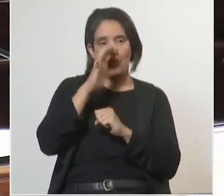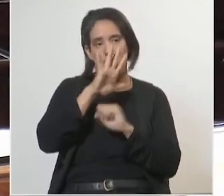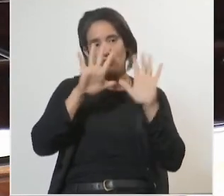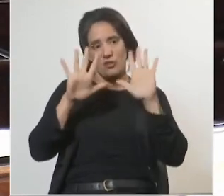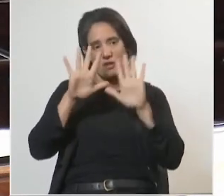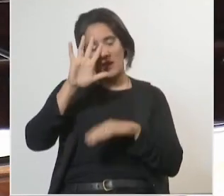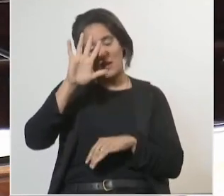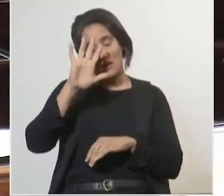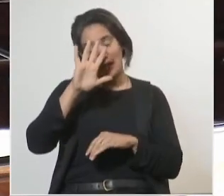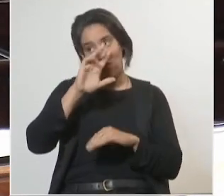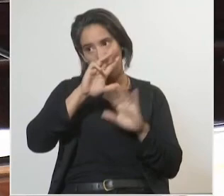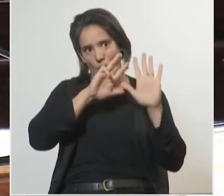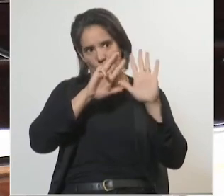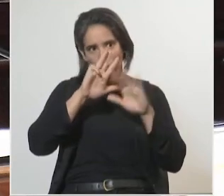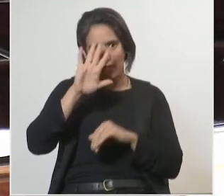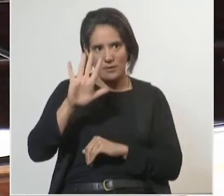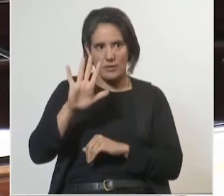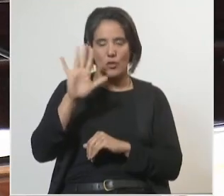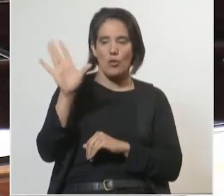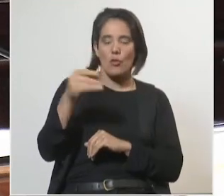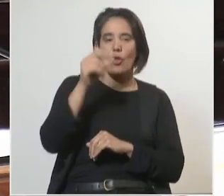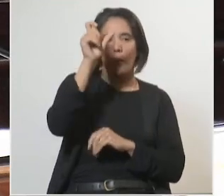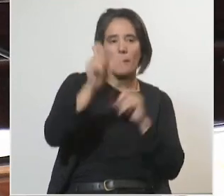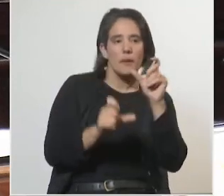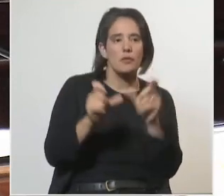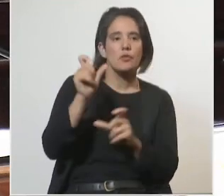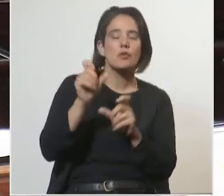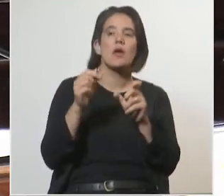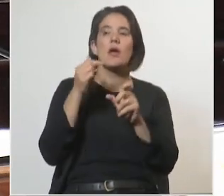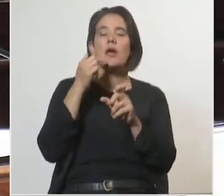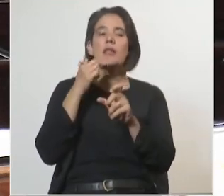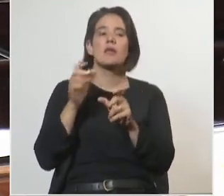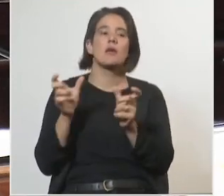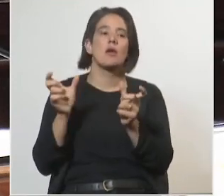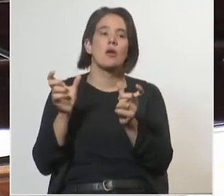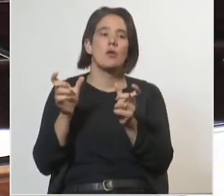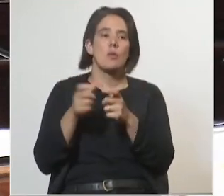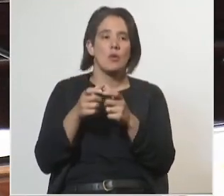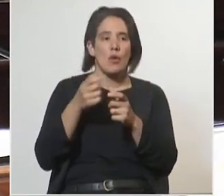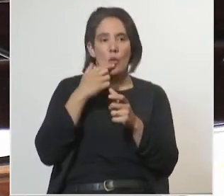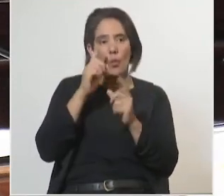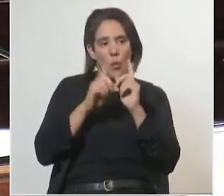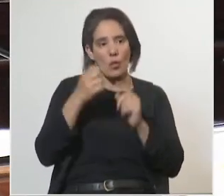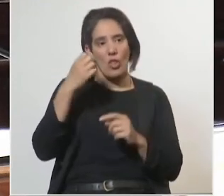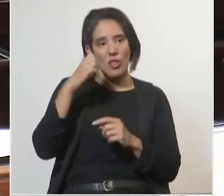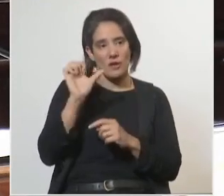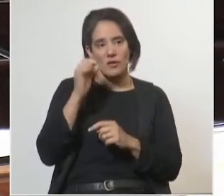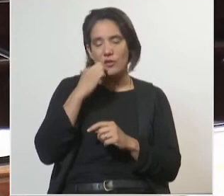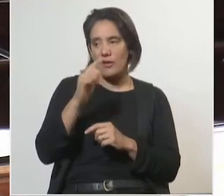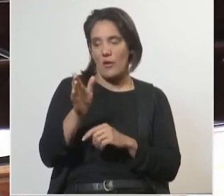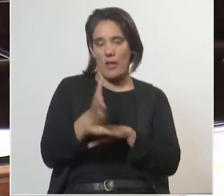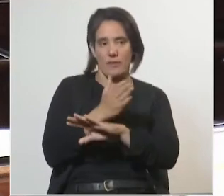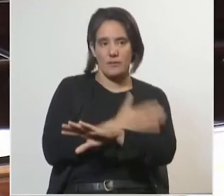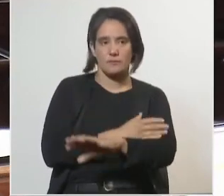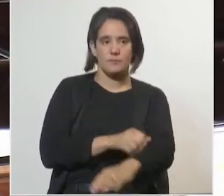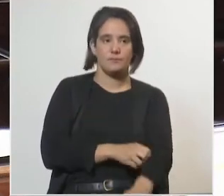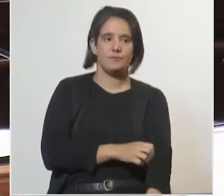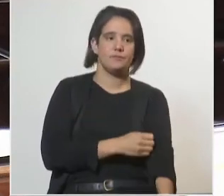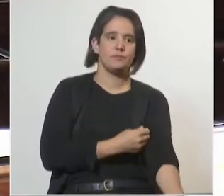1985 amnistió a todas las personas a que se hubiera atribuido la comisión de una serie de delitos que atribuye.